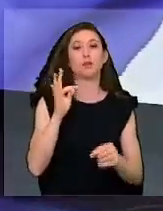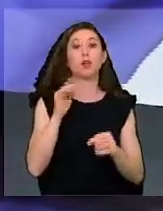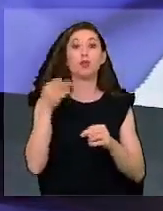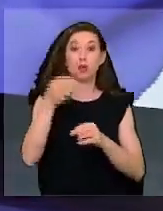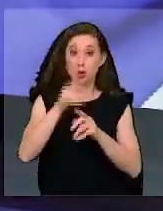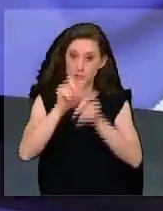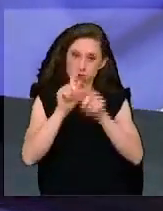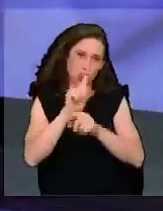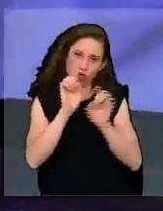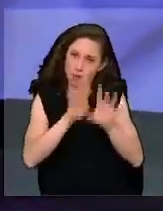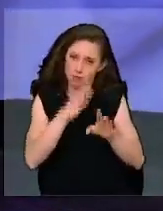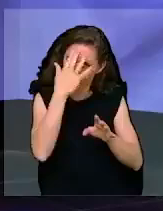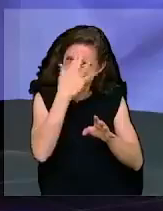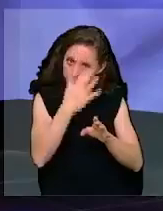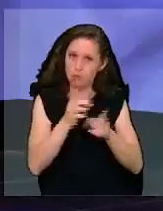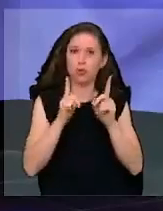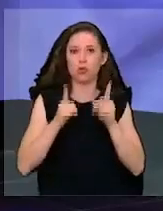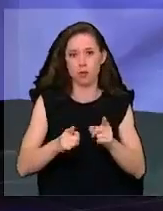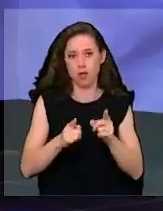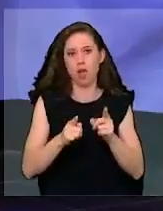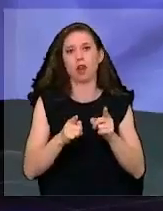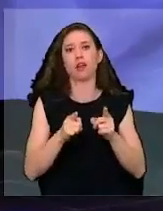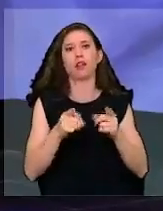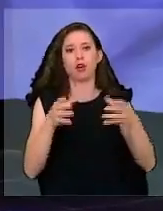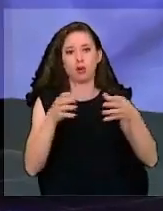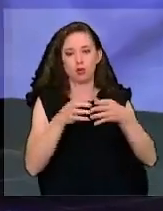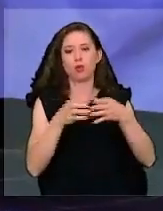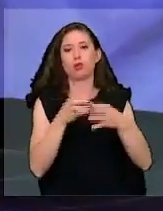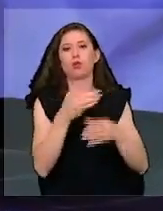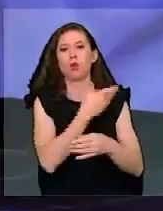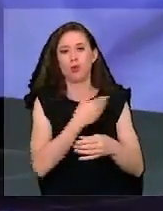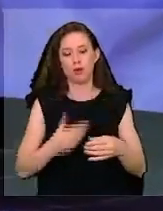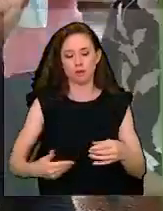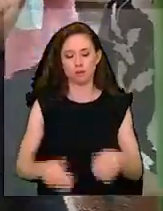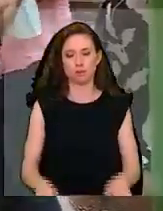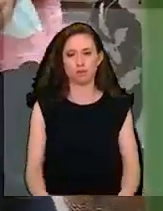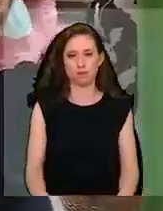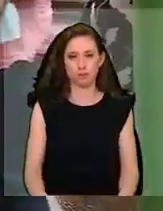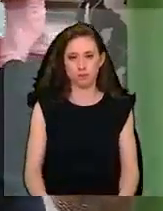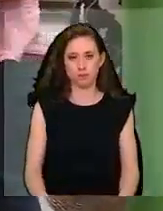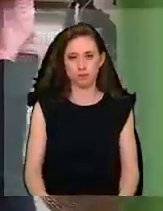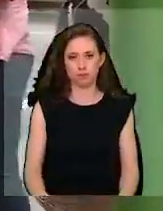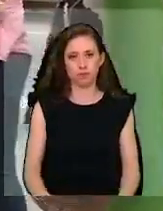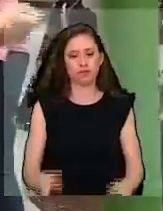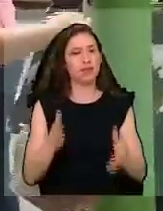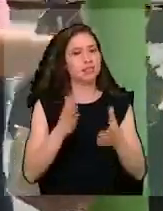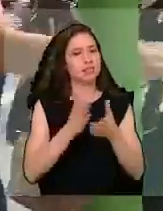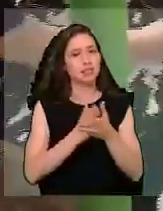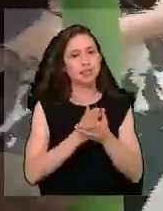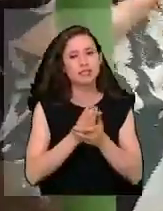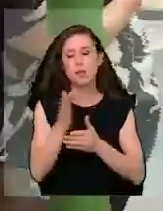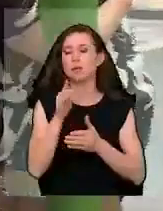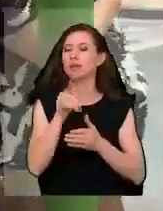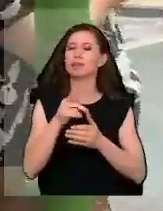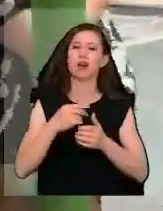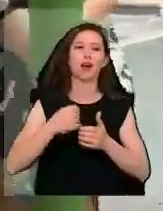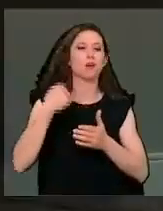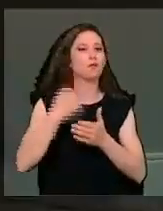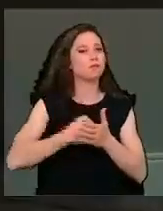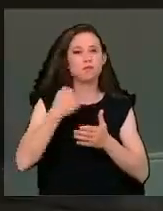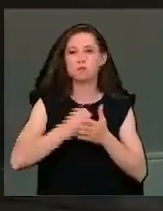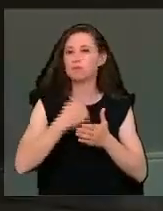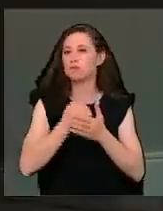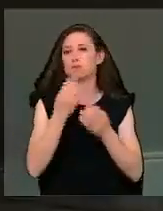del frente amplio sino también del oficialismo siempre peleó por sus convicciones